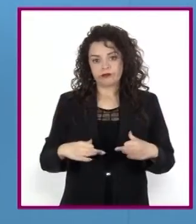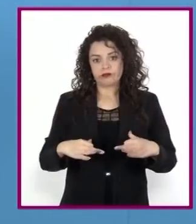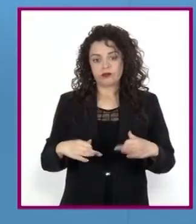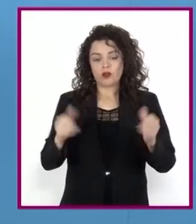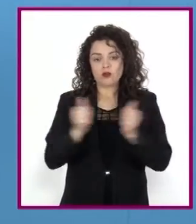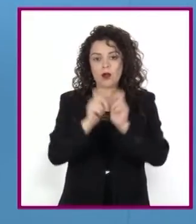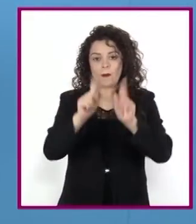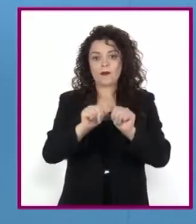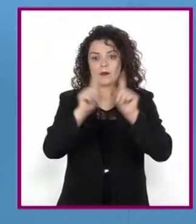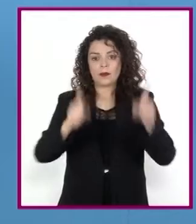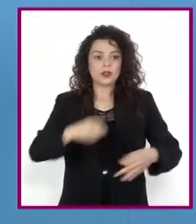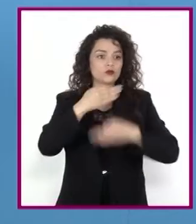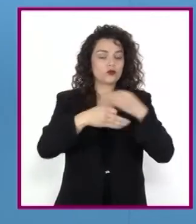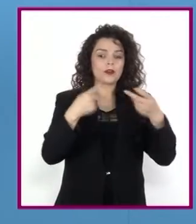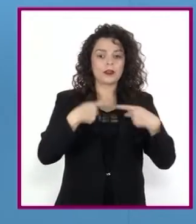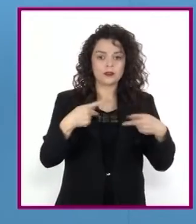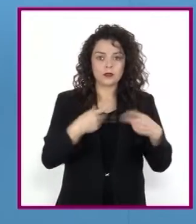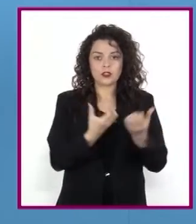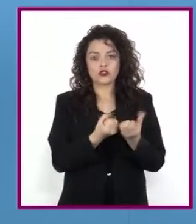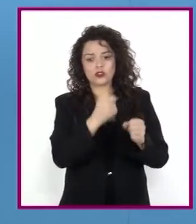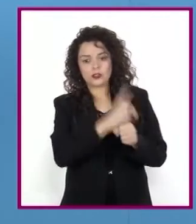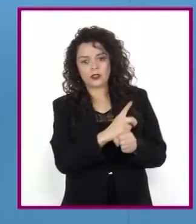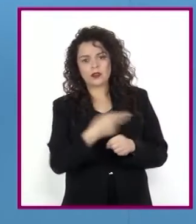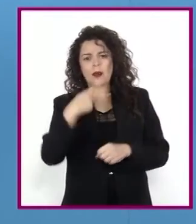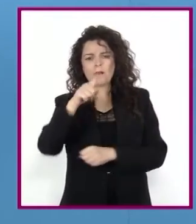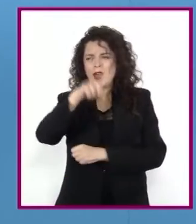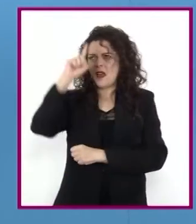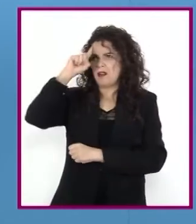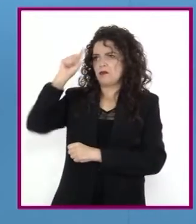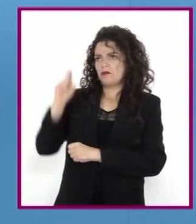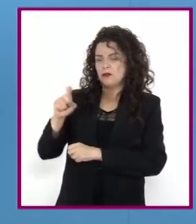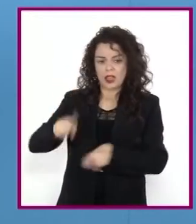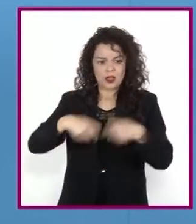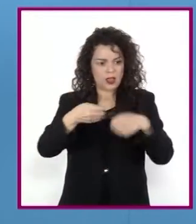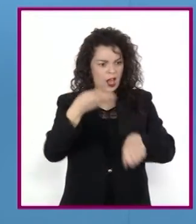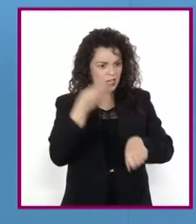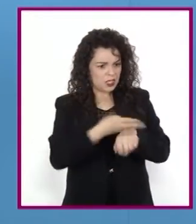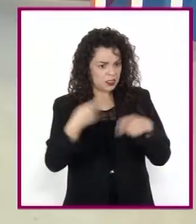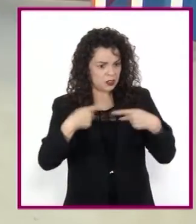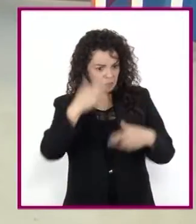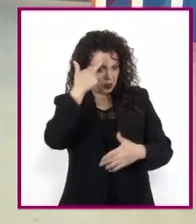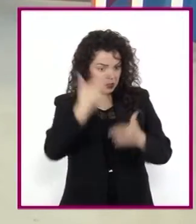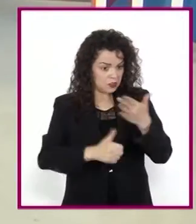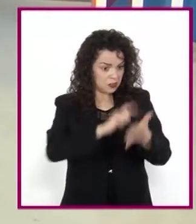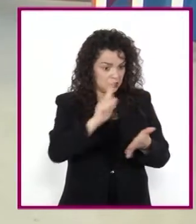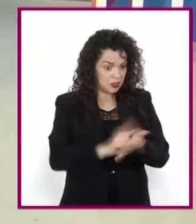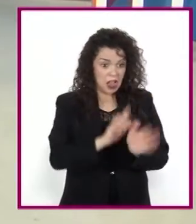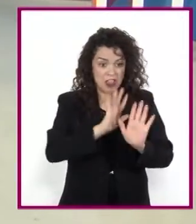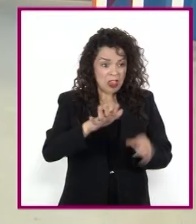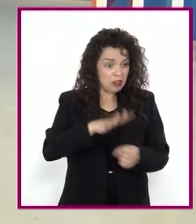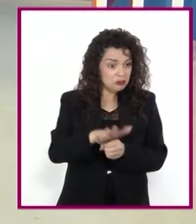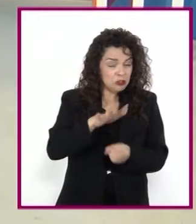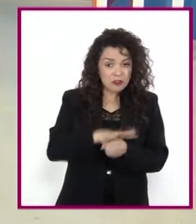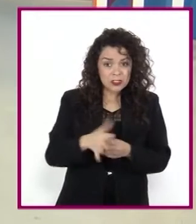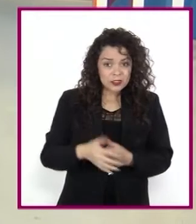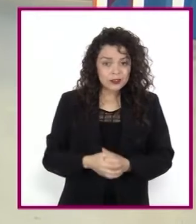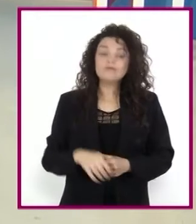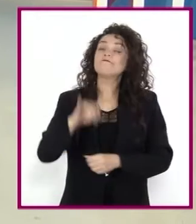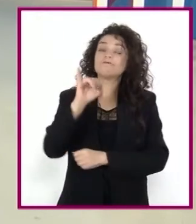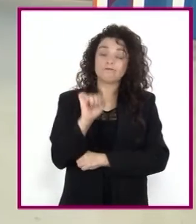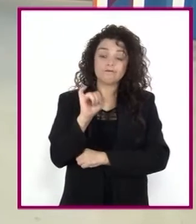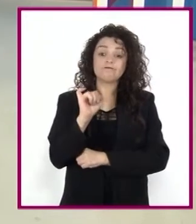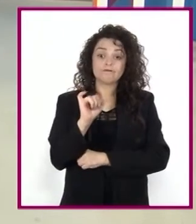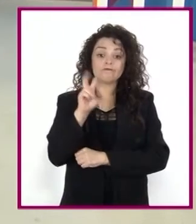¿se han preguntado, ¿con sancionar a quien incumplió la ley es suficiente? Sí, están en lo